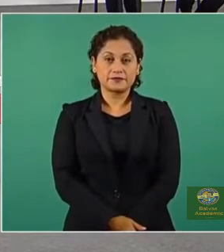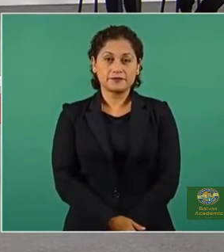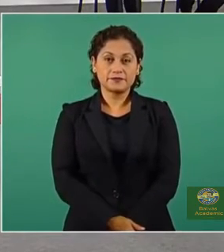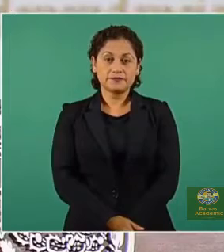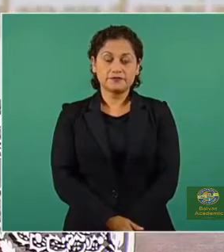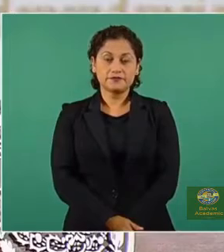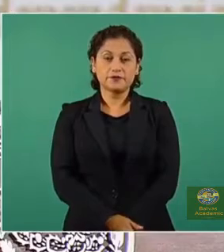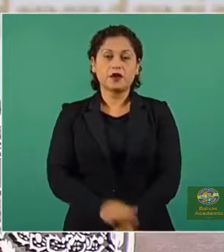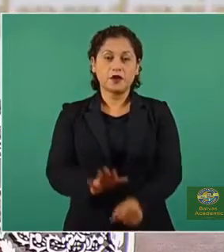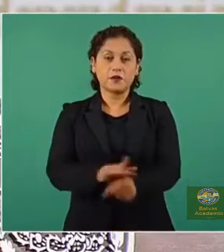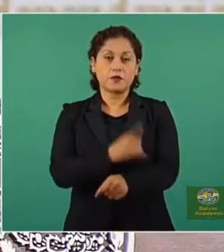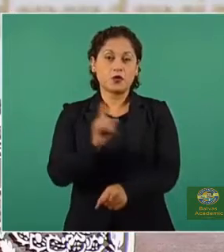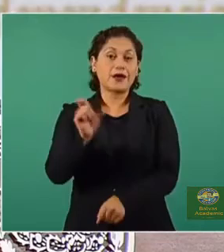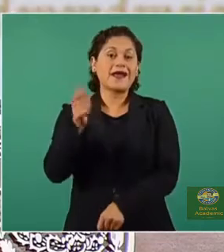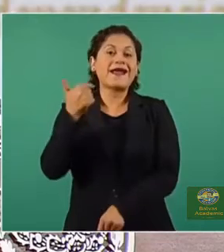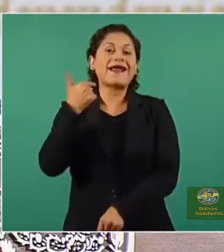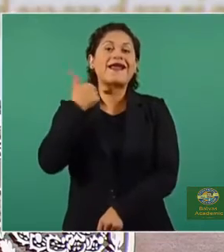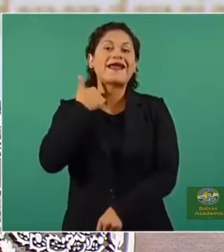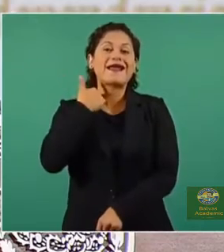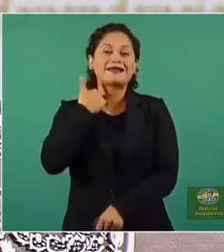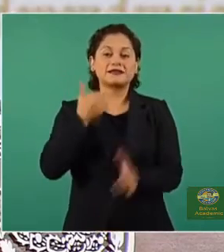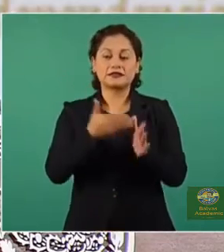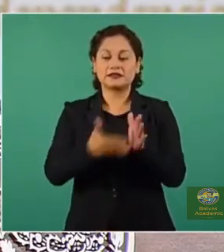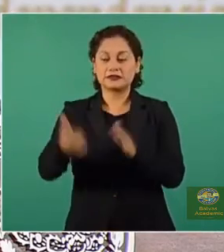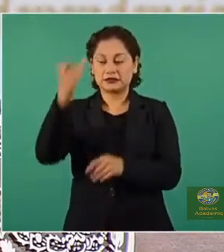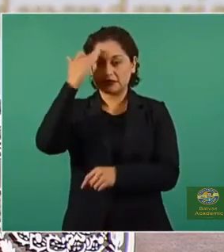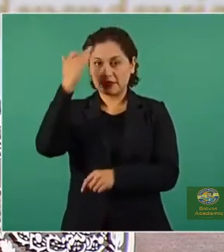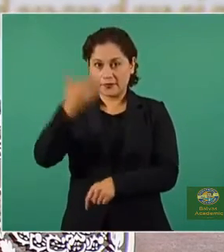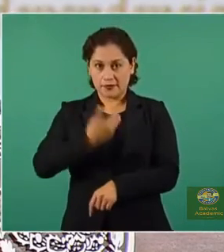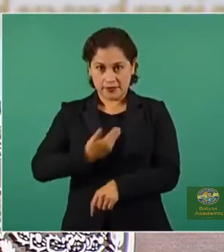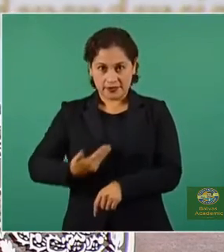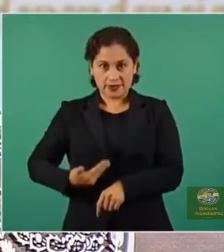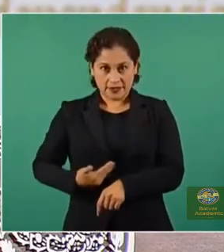en el sexenio pasado inventaron o crearon